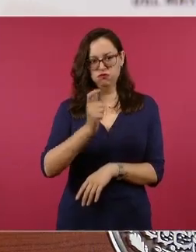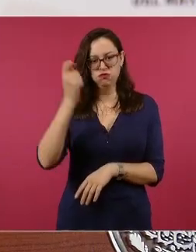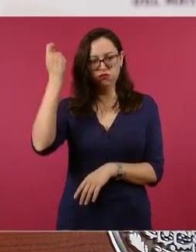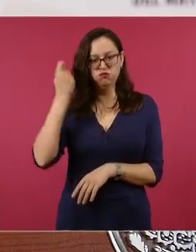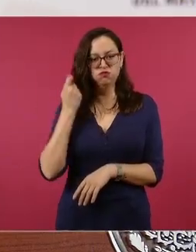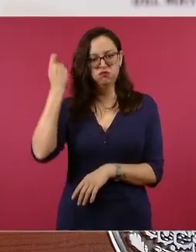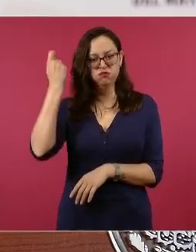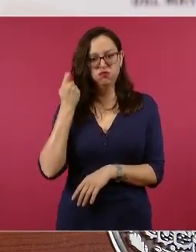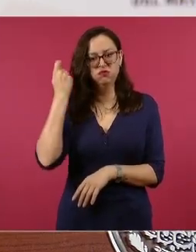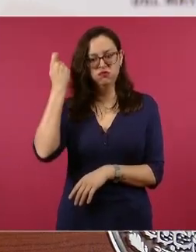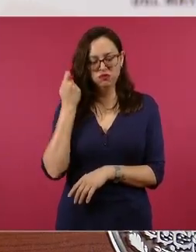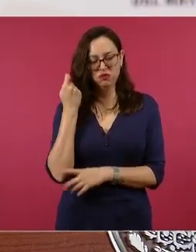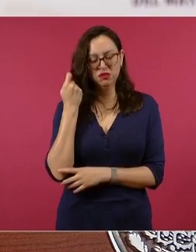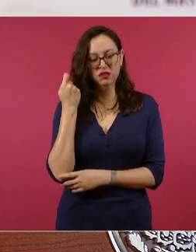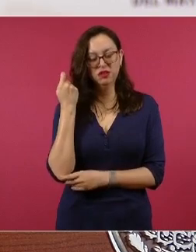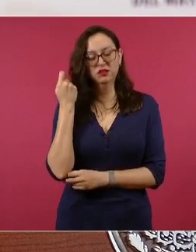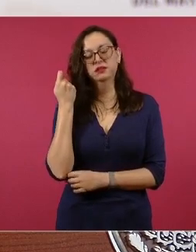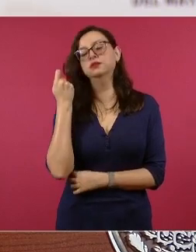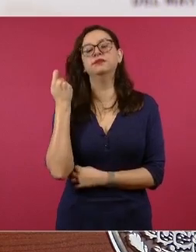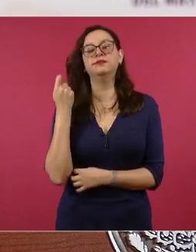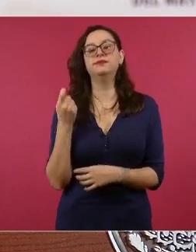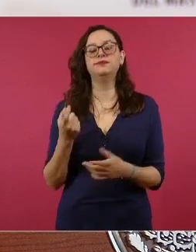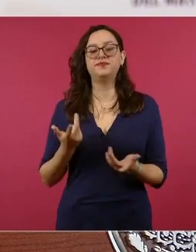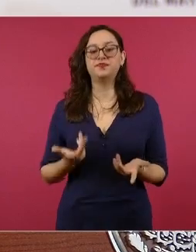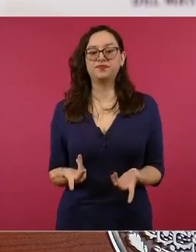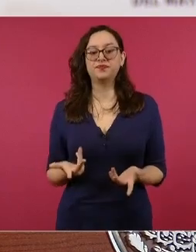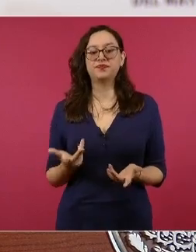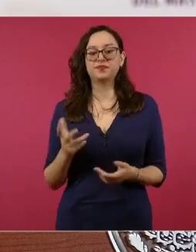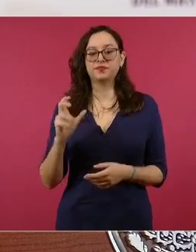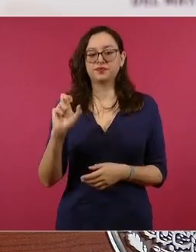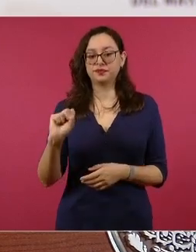comenzó con 68